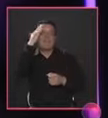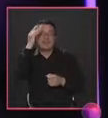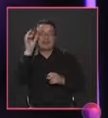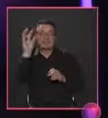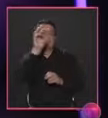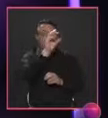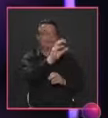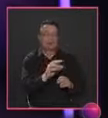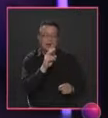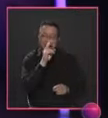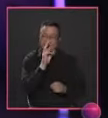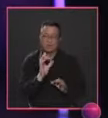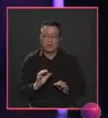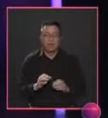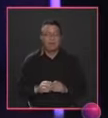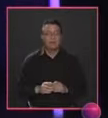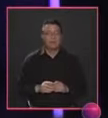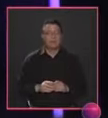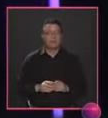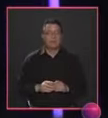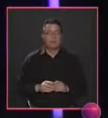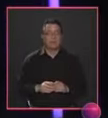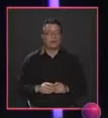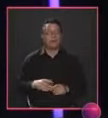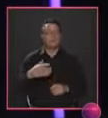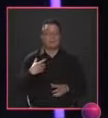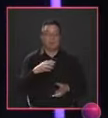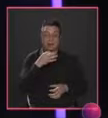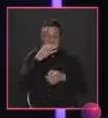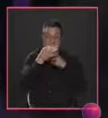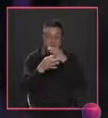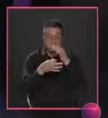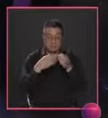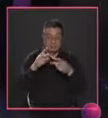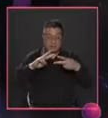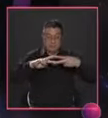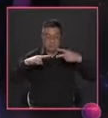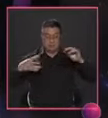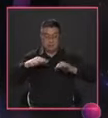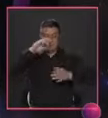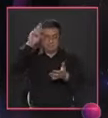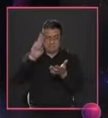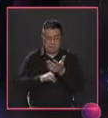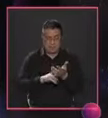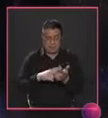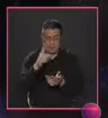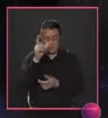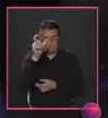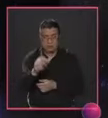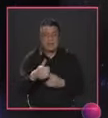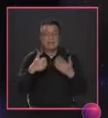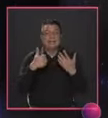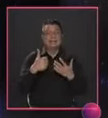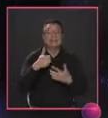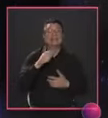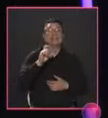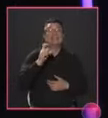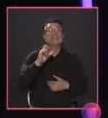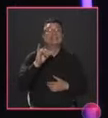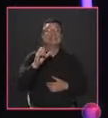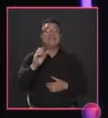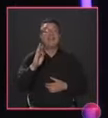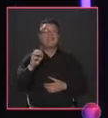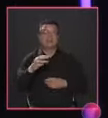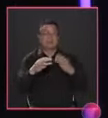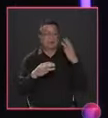Entonces, como les comenté, el genoma real de un individuo son 6 gigabases. 3 gigabases de